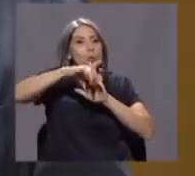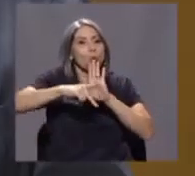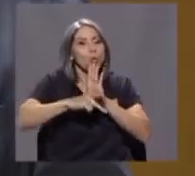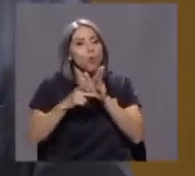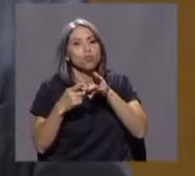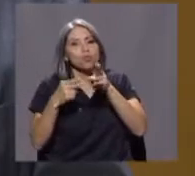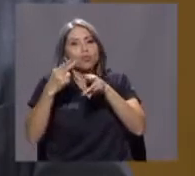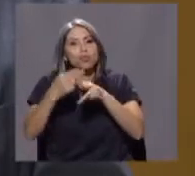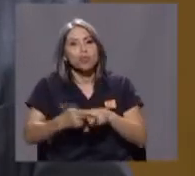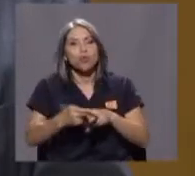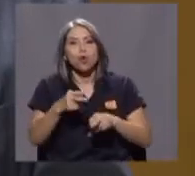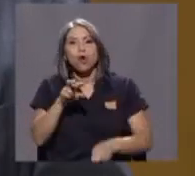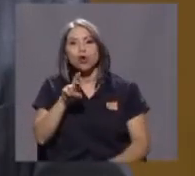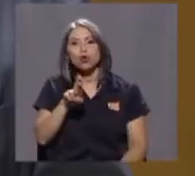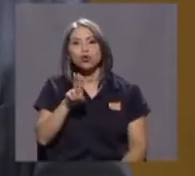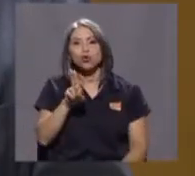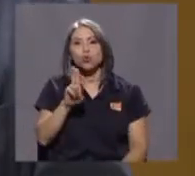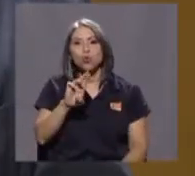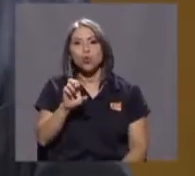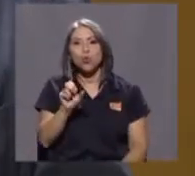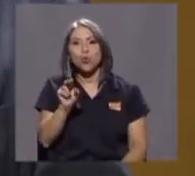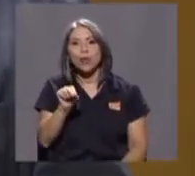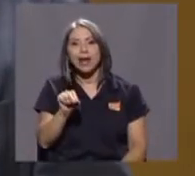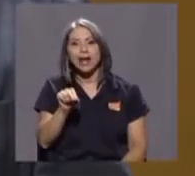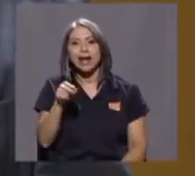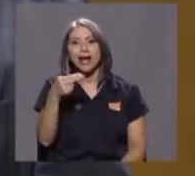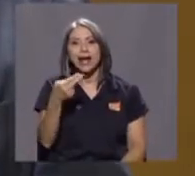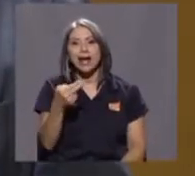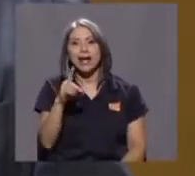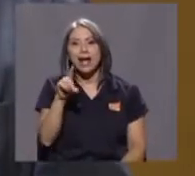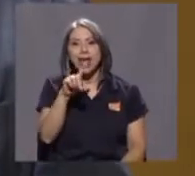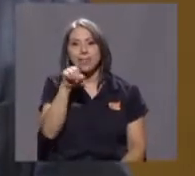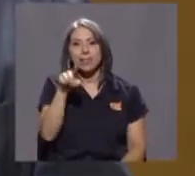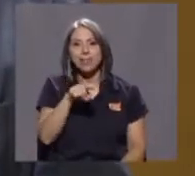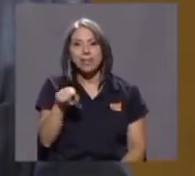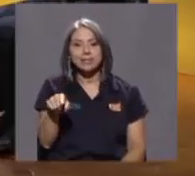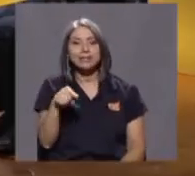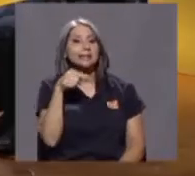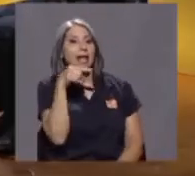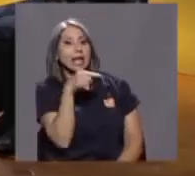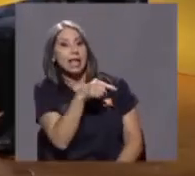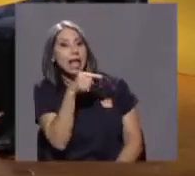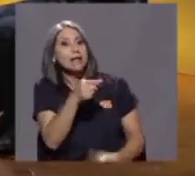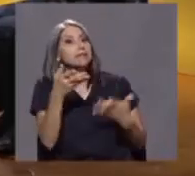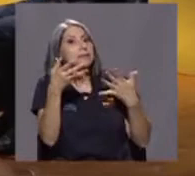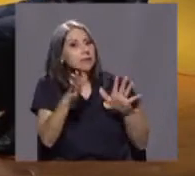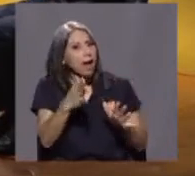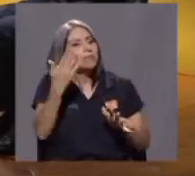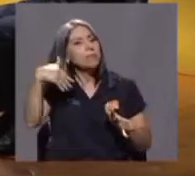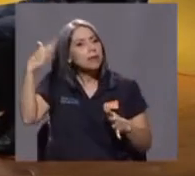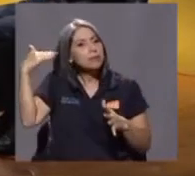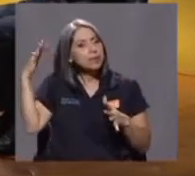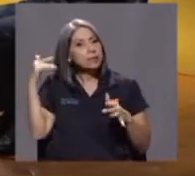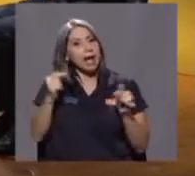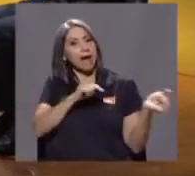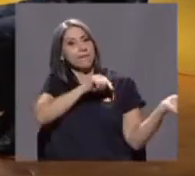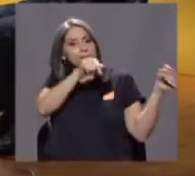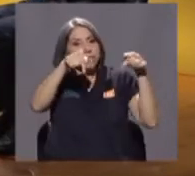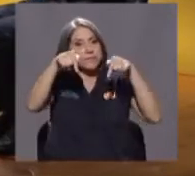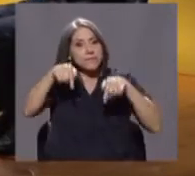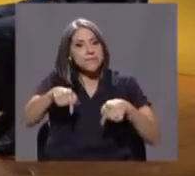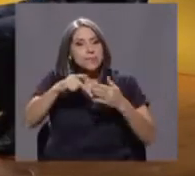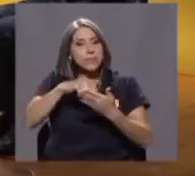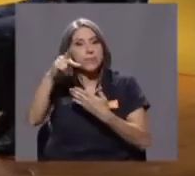Hernández, quien nos ha acompañado en varias ocasiones, ha